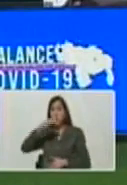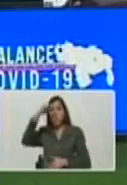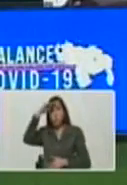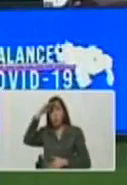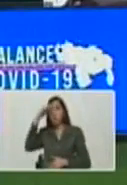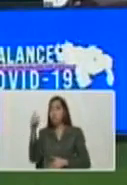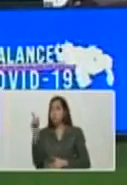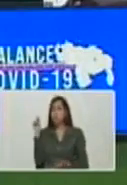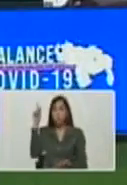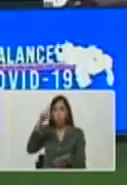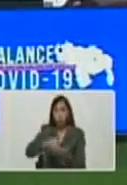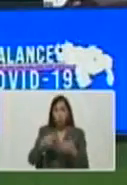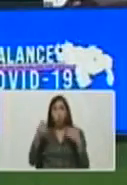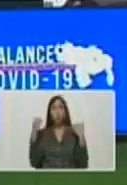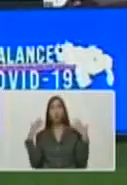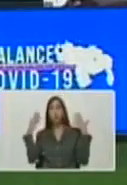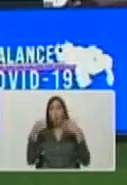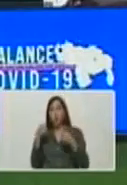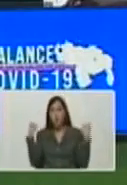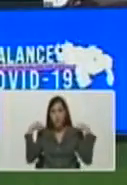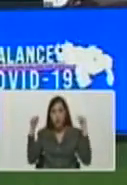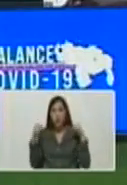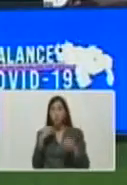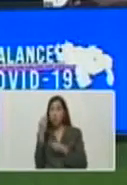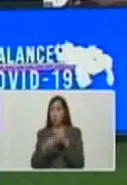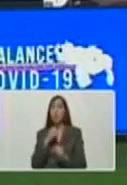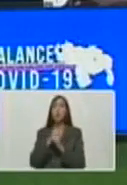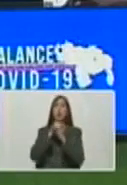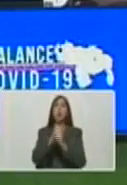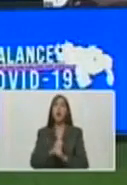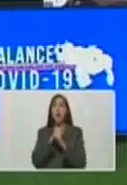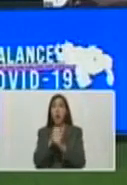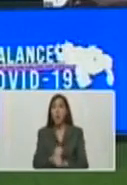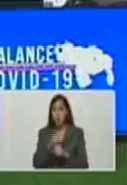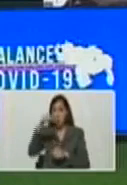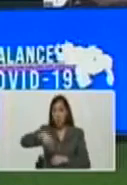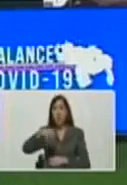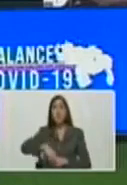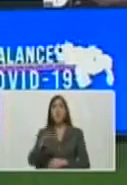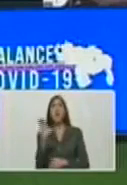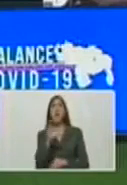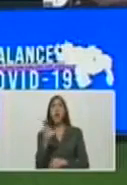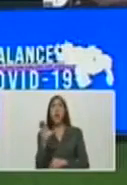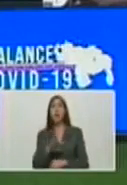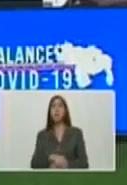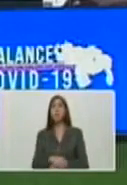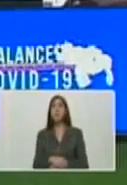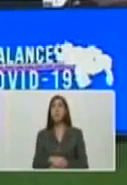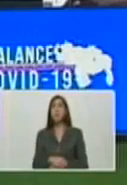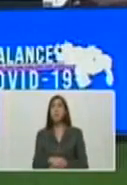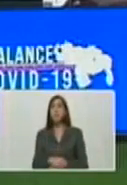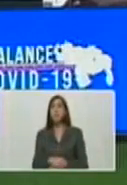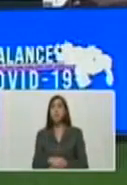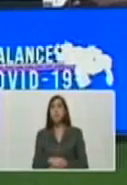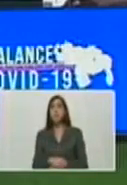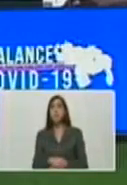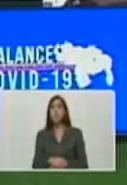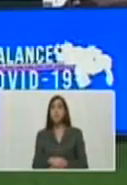como entrenador de caballos al hipódromo. Y nada más y nada menos que el